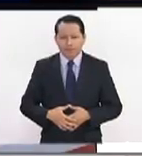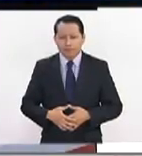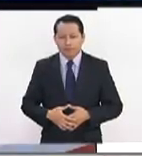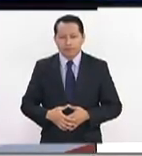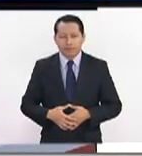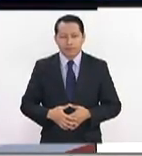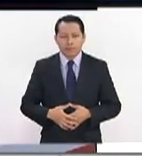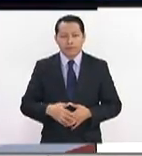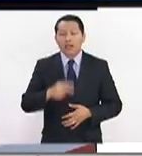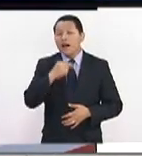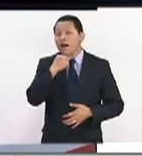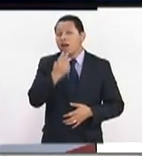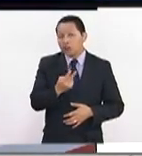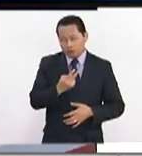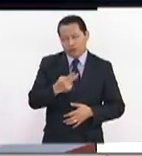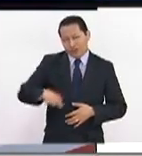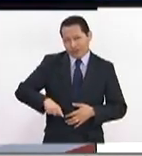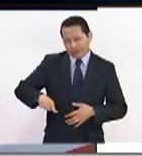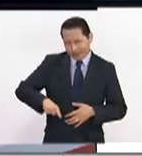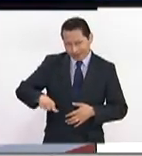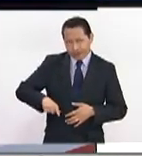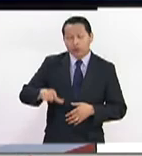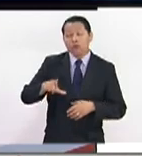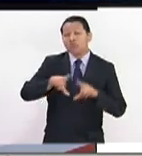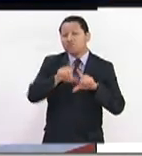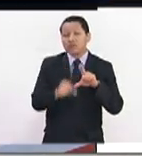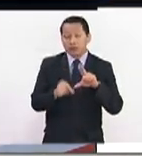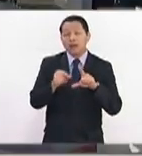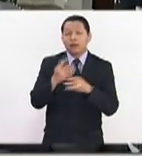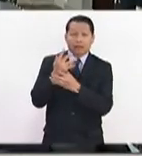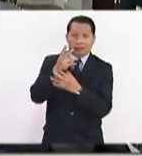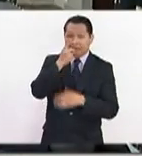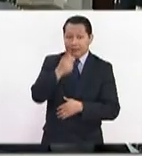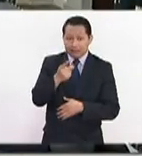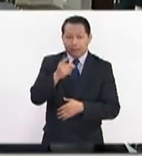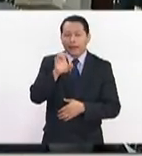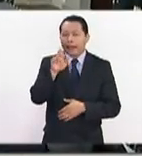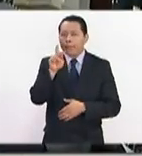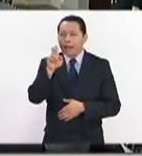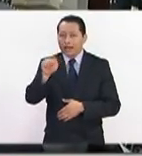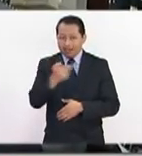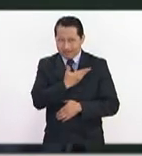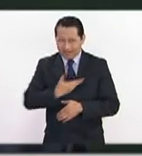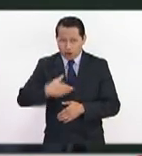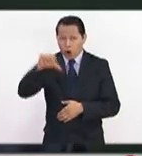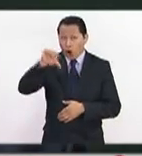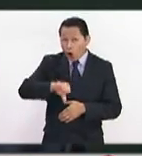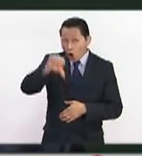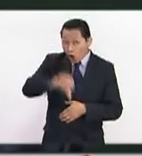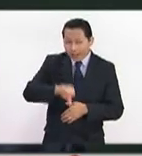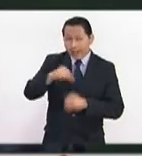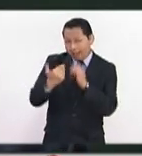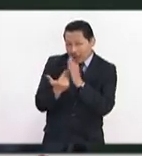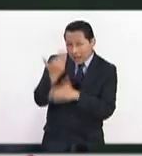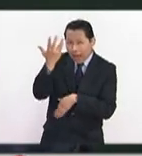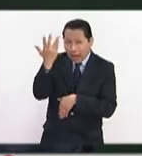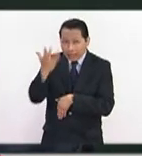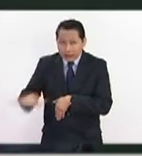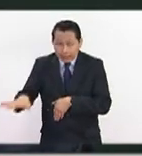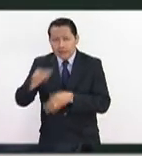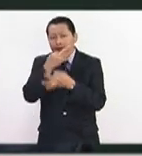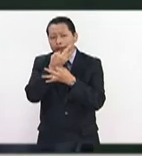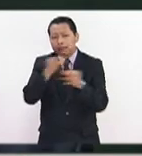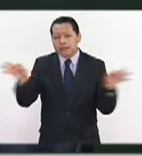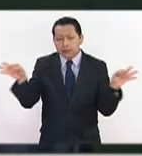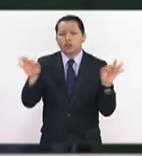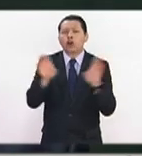La vocería del Gobierno de la República informó que el presidente Enrique Peña Nieto dará un mensaje hoy a las 10 de la mañana. A través de una invitación